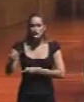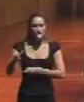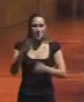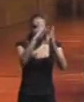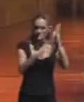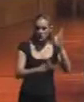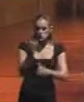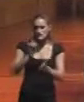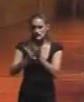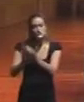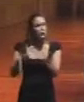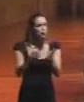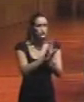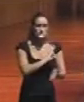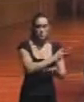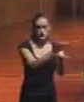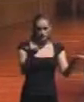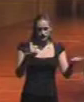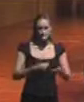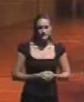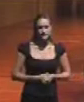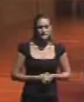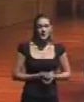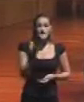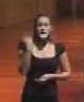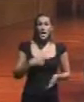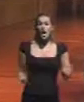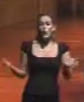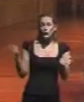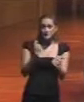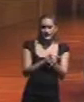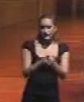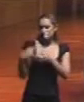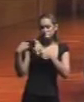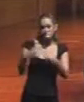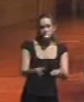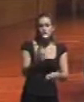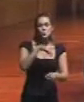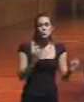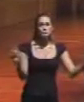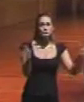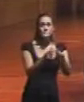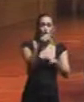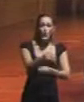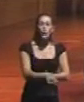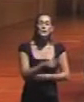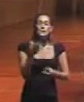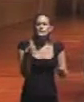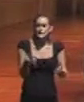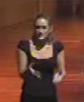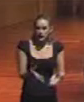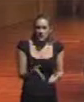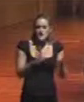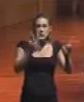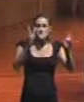Servicios, señoras y señores. Una vez más, como es tradicional, nos encontramos reunidos en el día de hoy en el